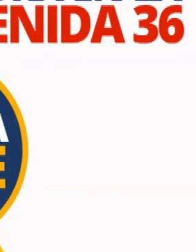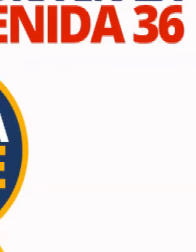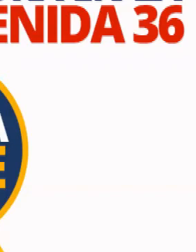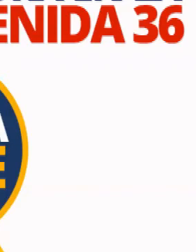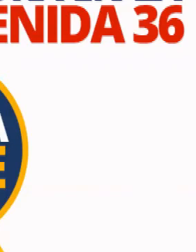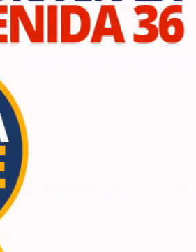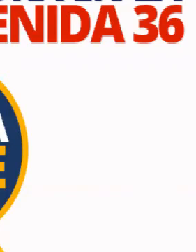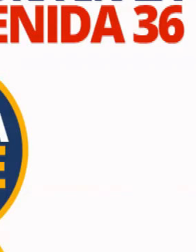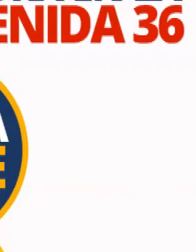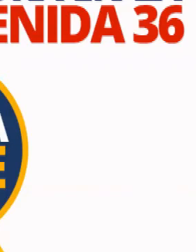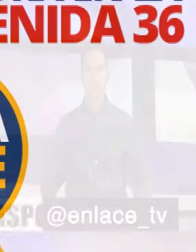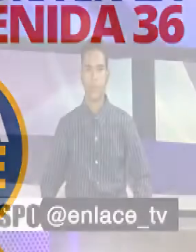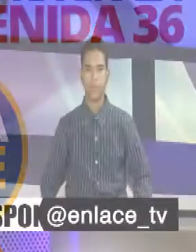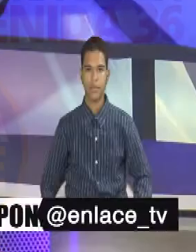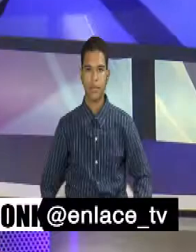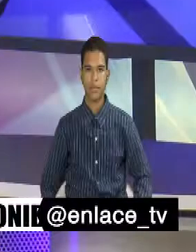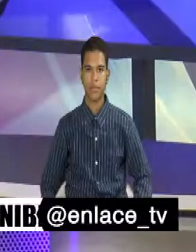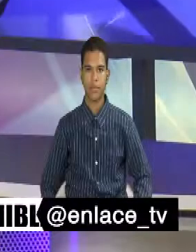36.